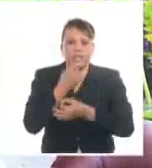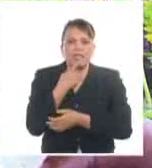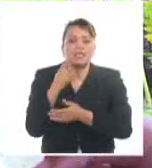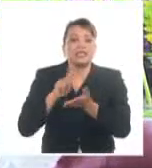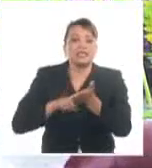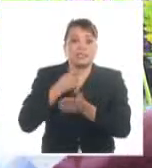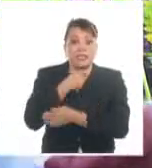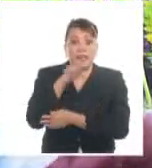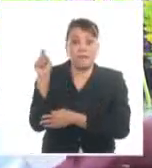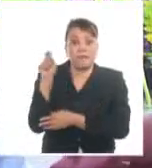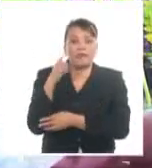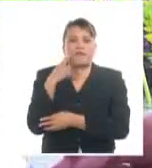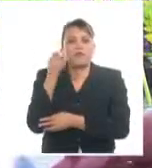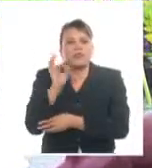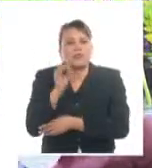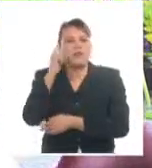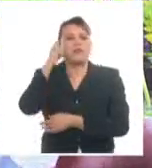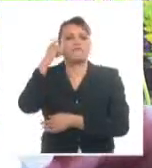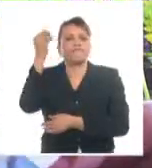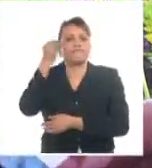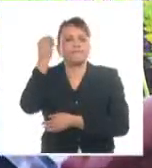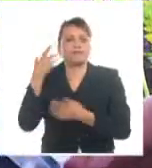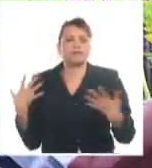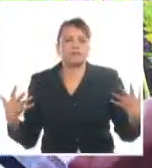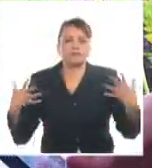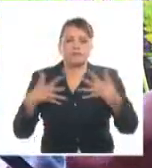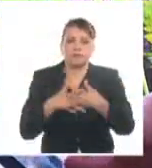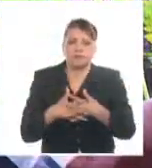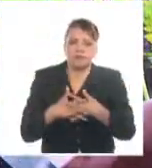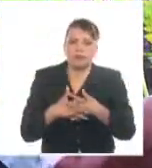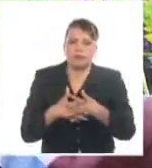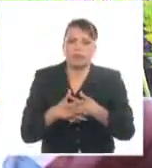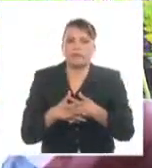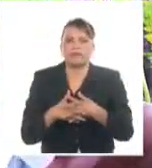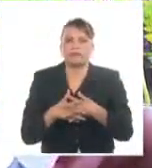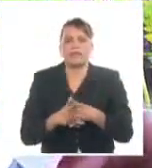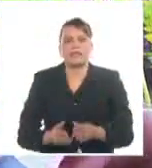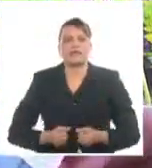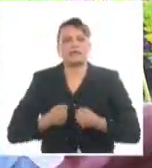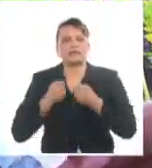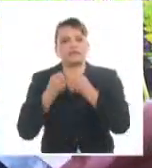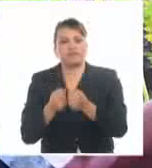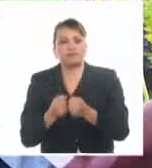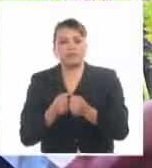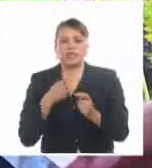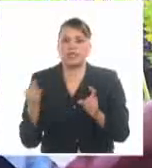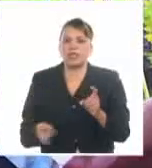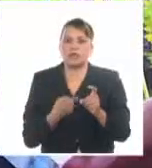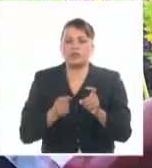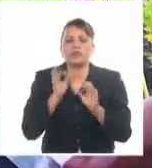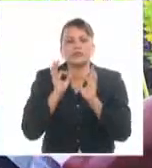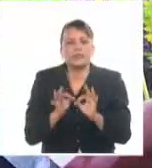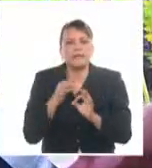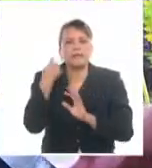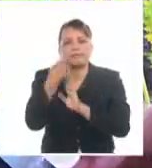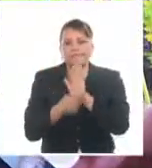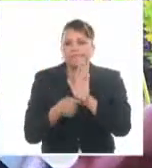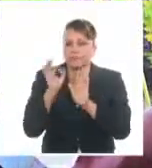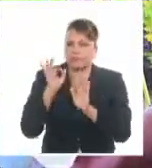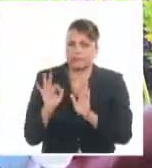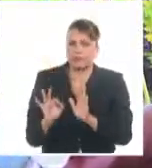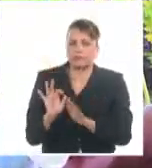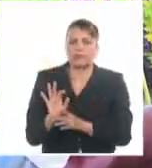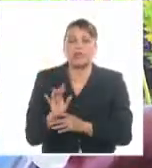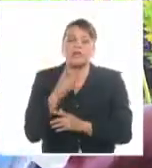elemento unificador, ese elemento aglutinador de nuestras luchas. Céspedes fue esa figura y